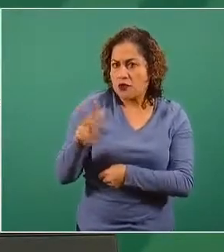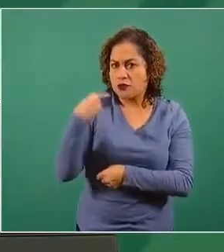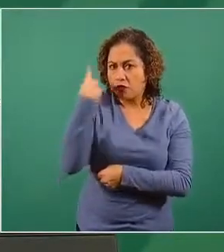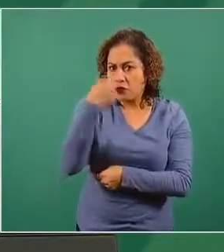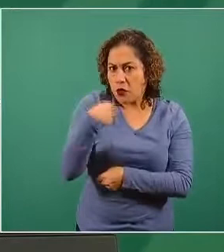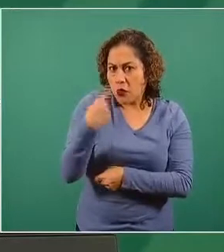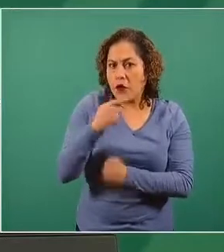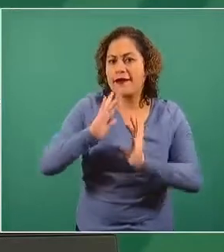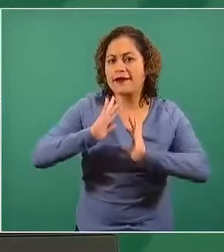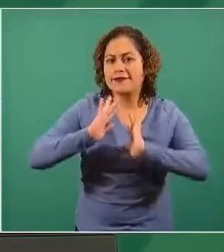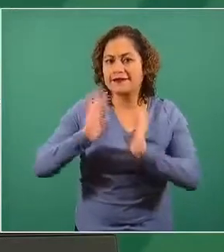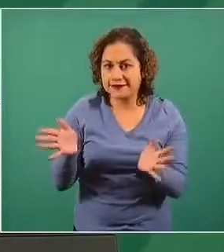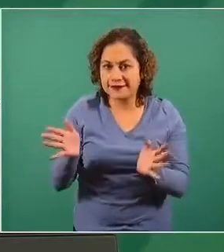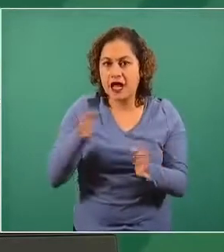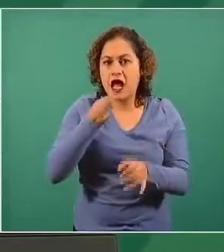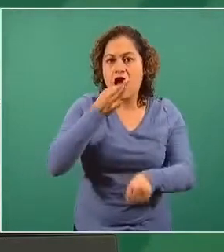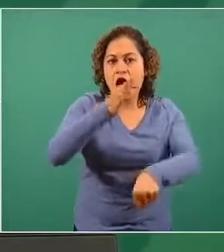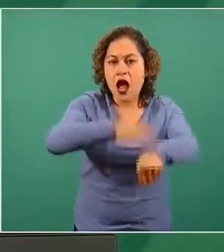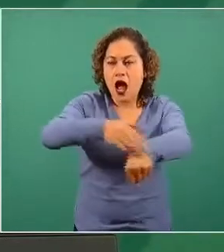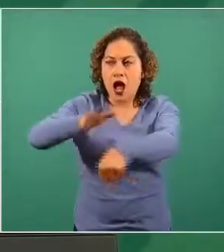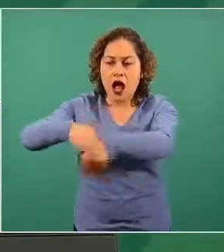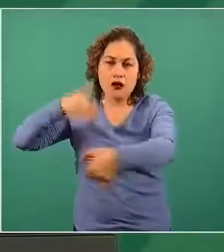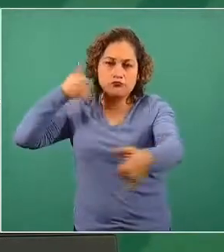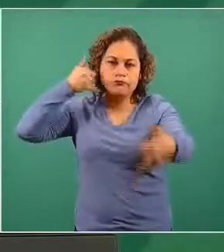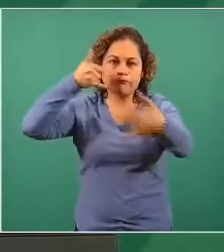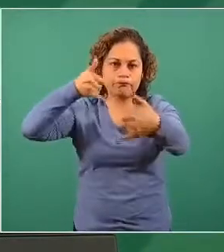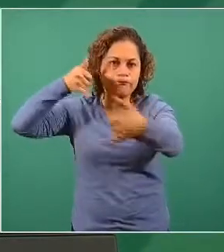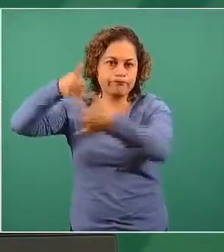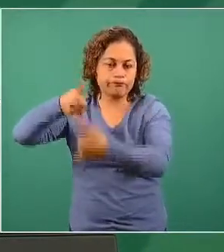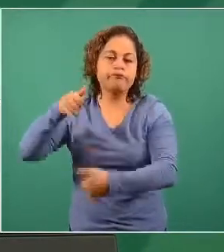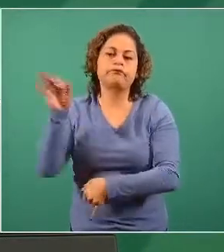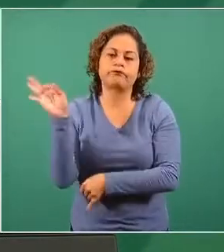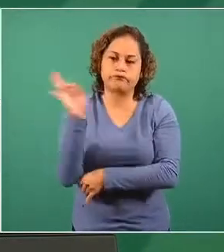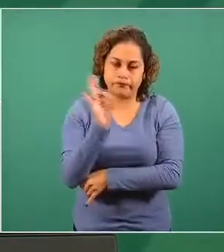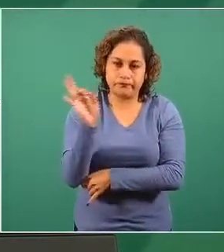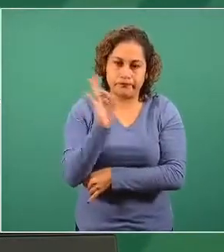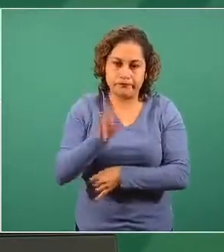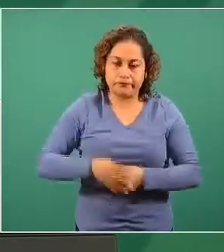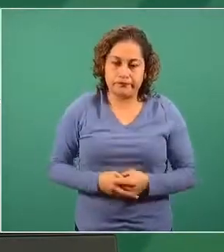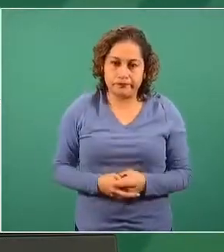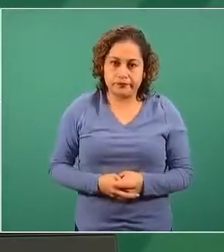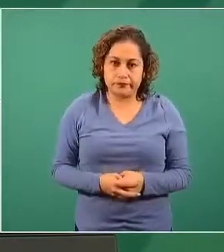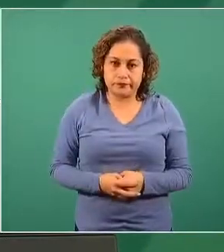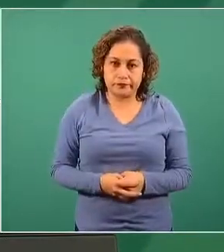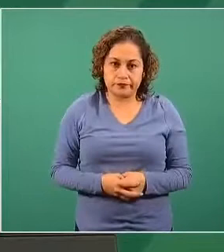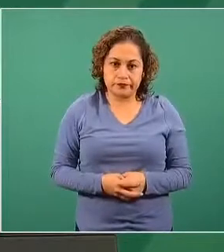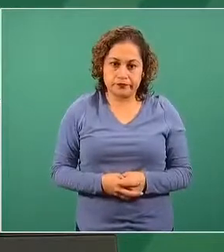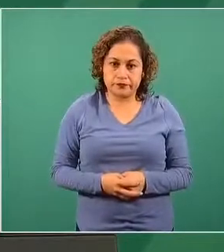estar recibiendo el llamado estas personas a